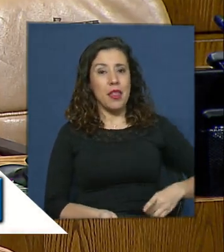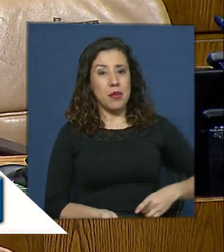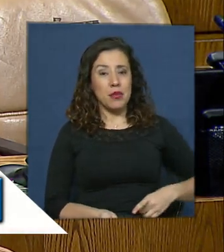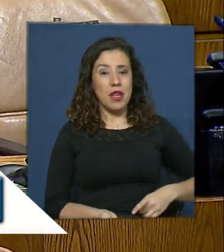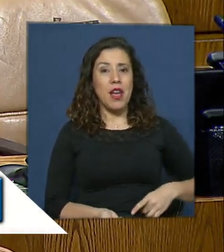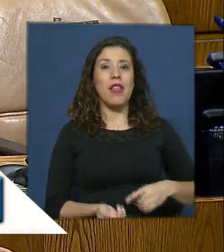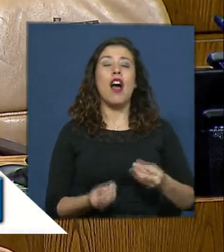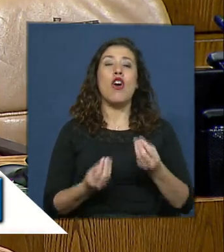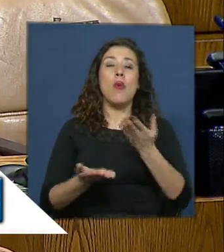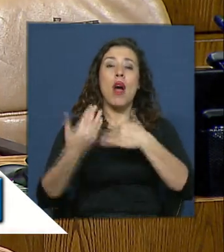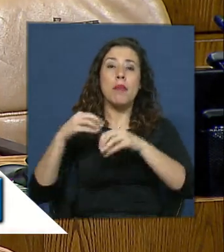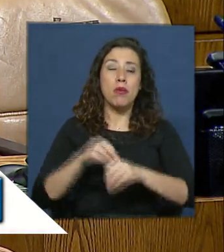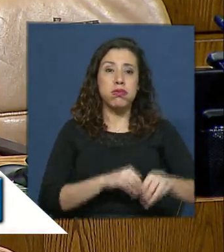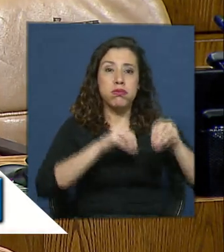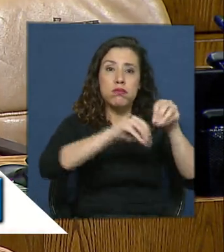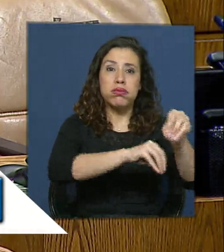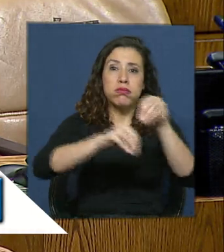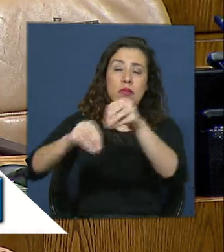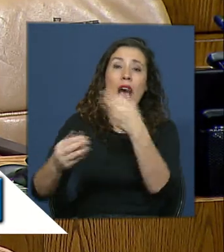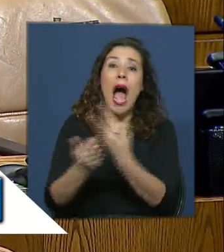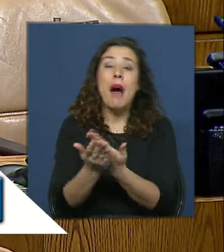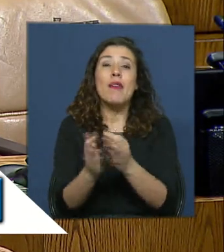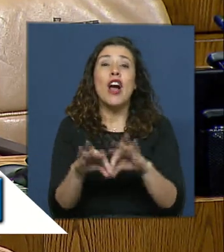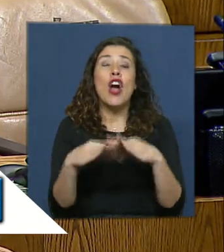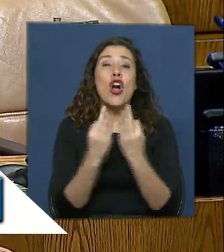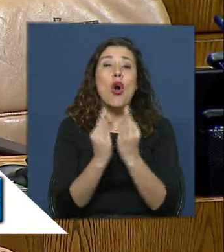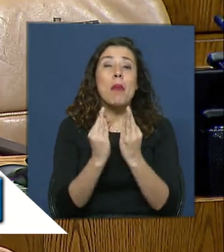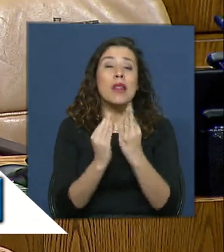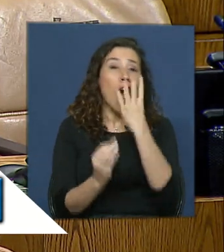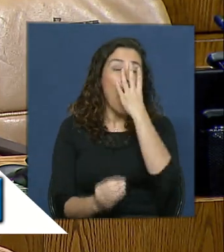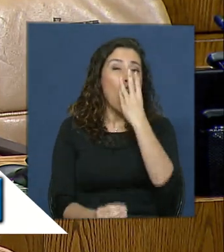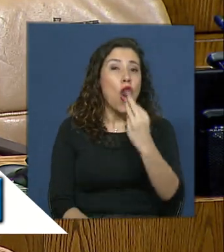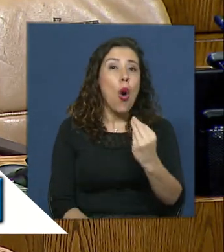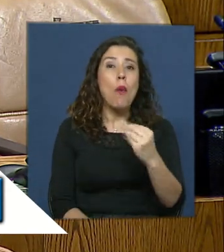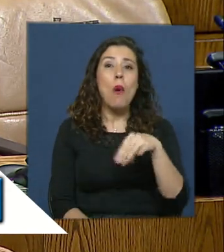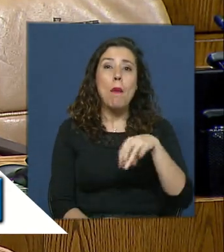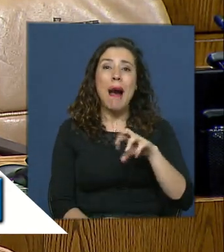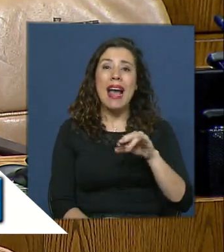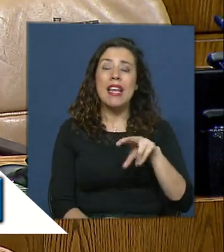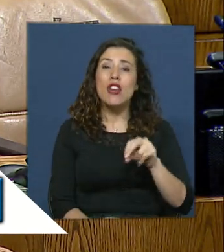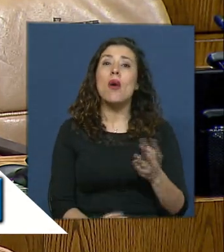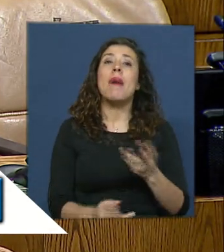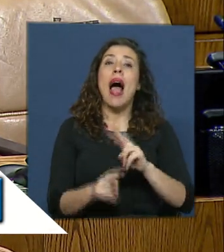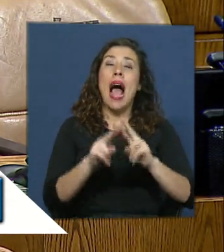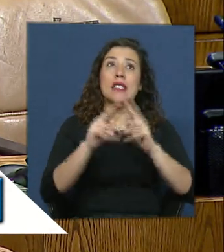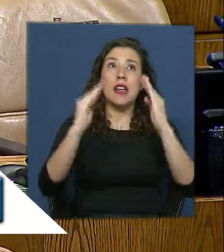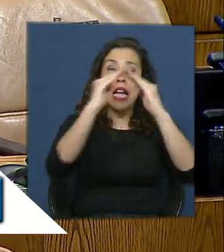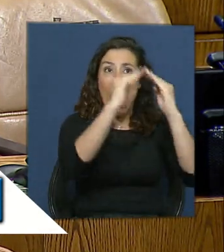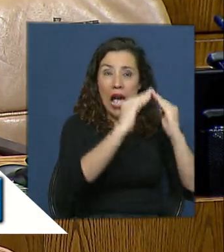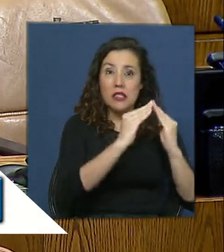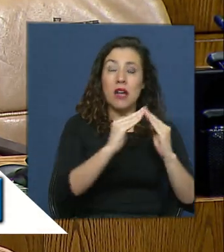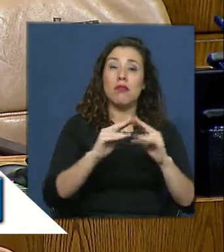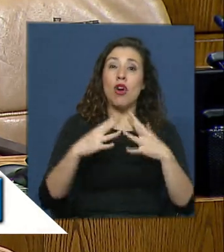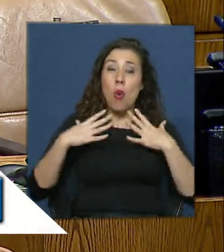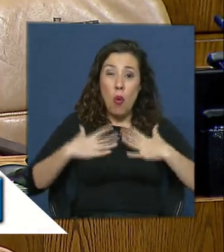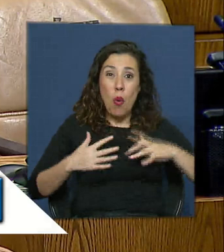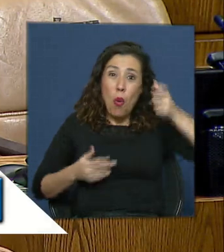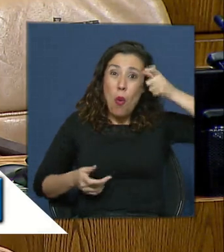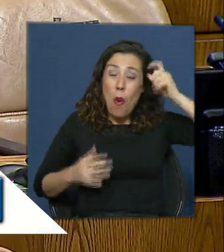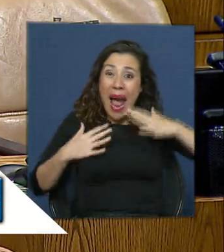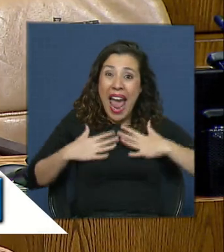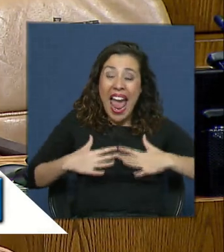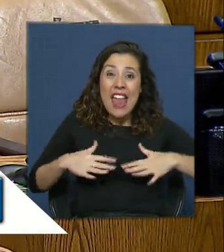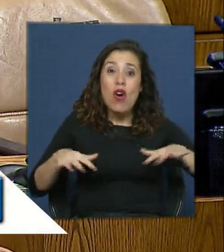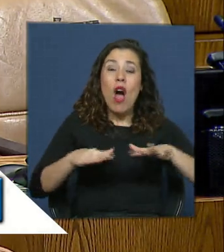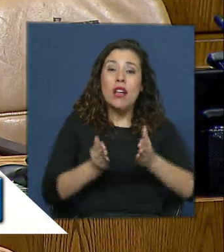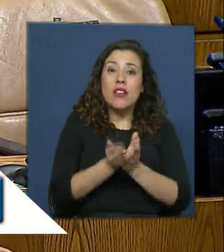informante, su movilidad y el aprovechamiento integral del lobo marino para la construcción de balsas, de viviendas, vestimentas,